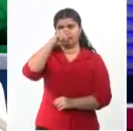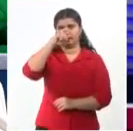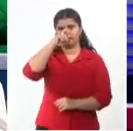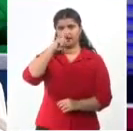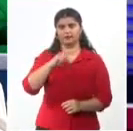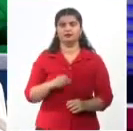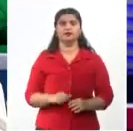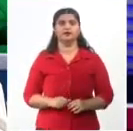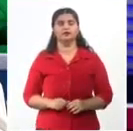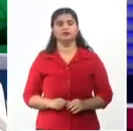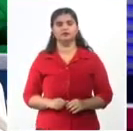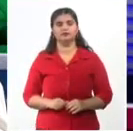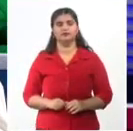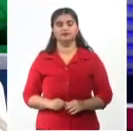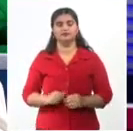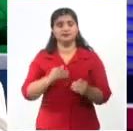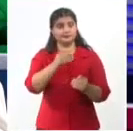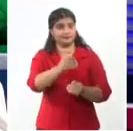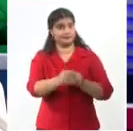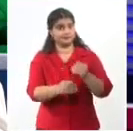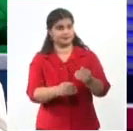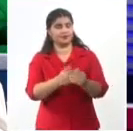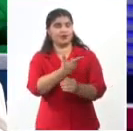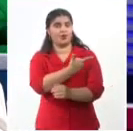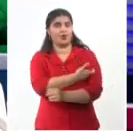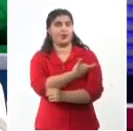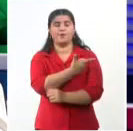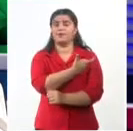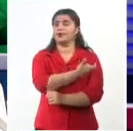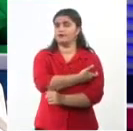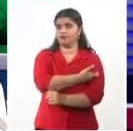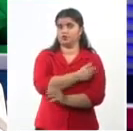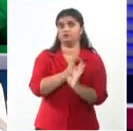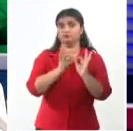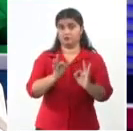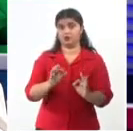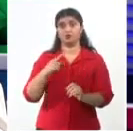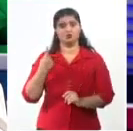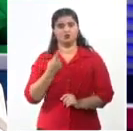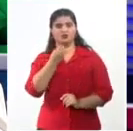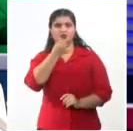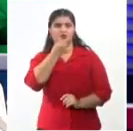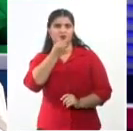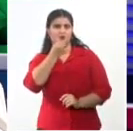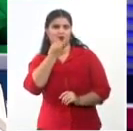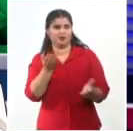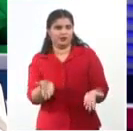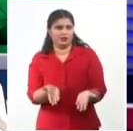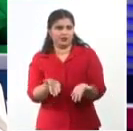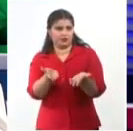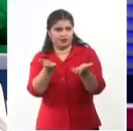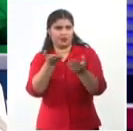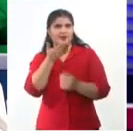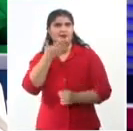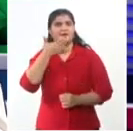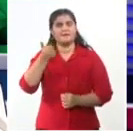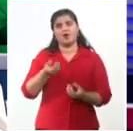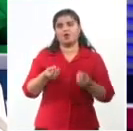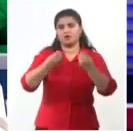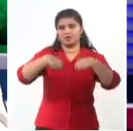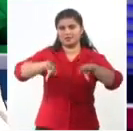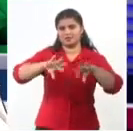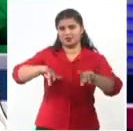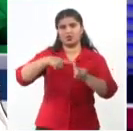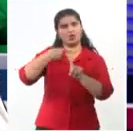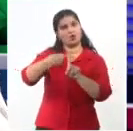avanzando en la dosis de refuerzo que realmente nos va a permitir una mejor cobertura.